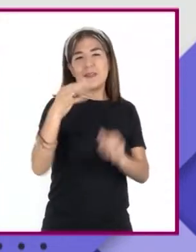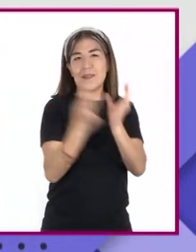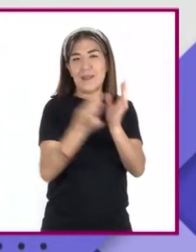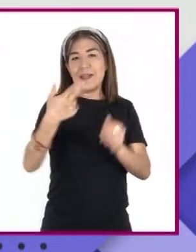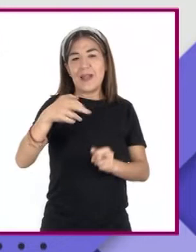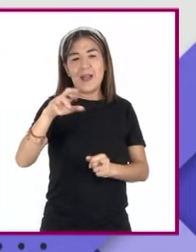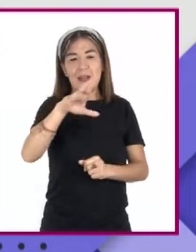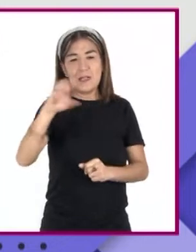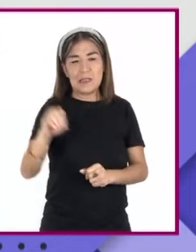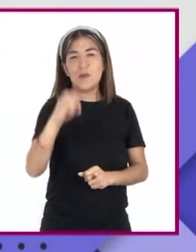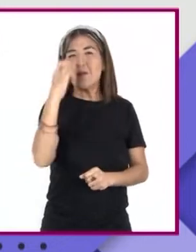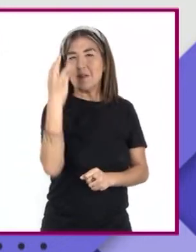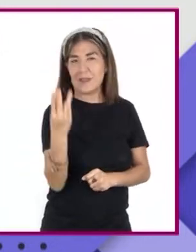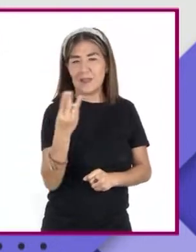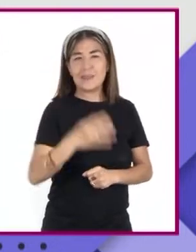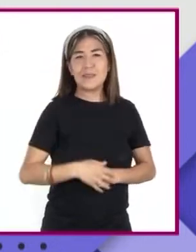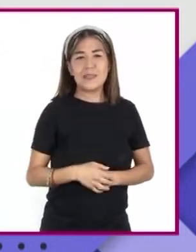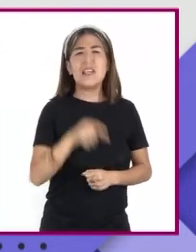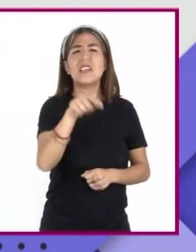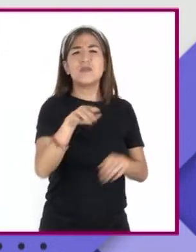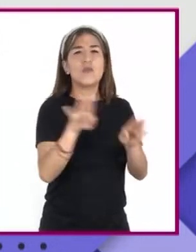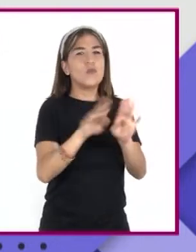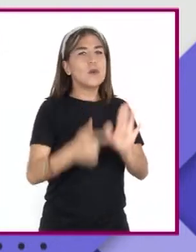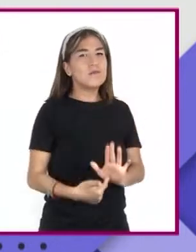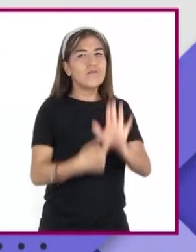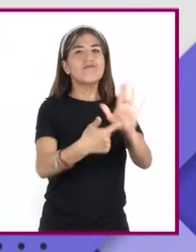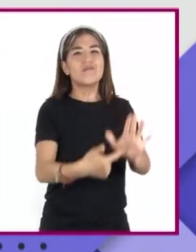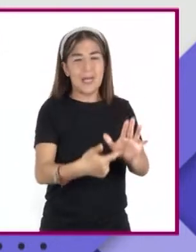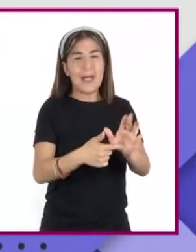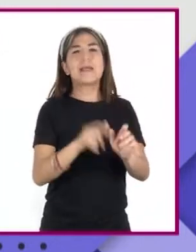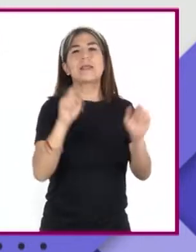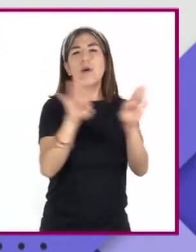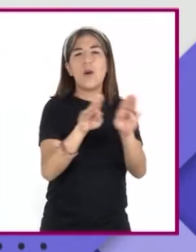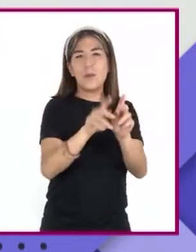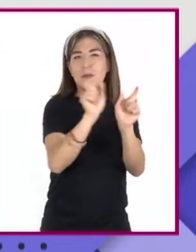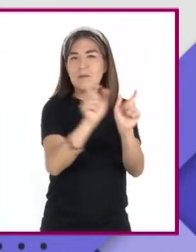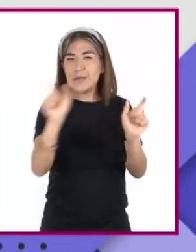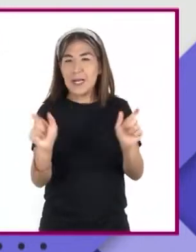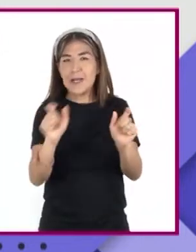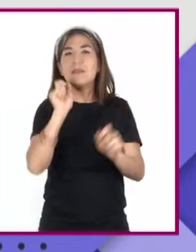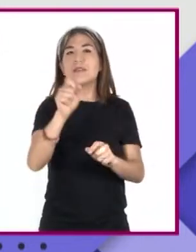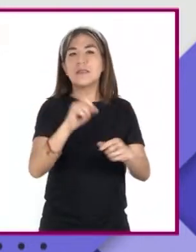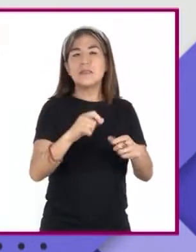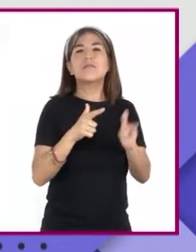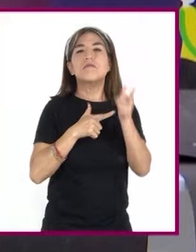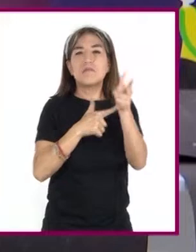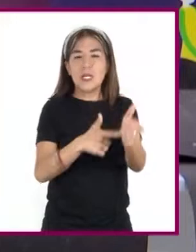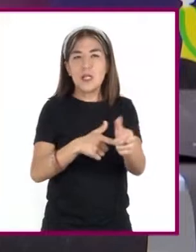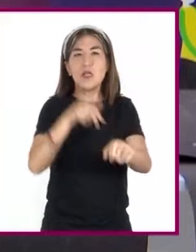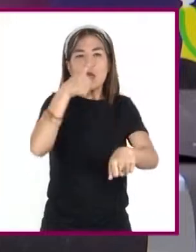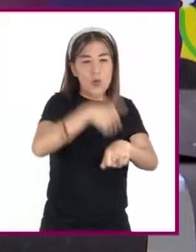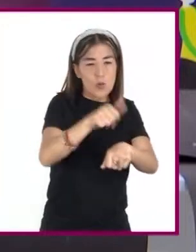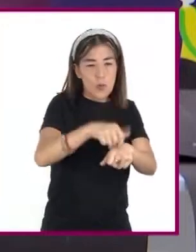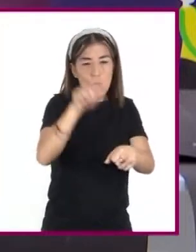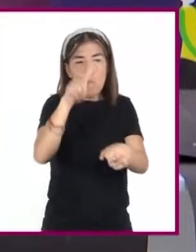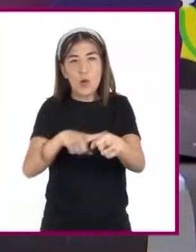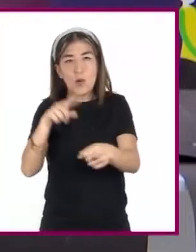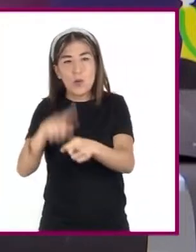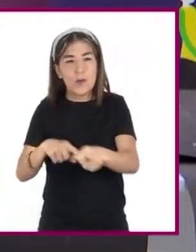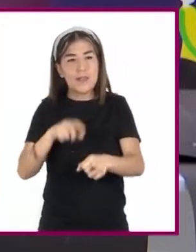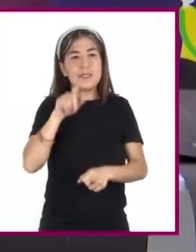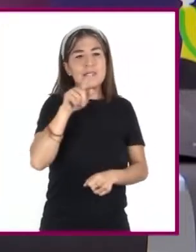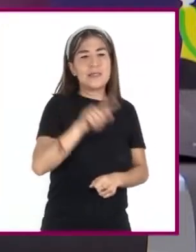Ahora, representemos esta reacción química con un modelo, siguiendo el código de colores